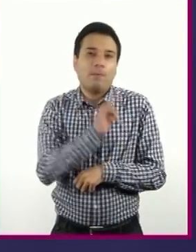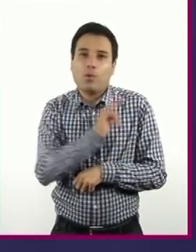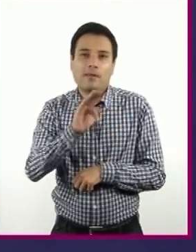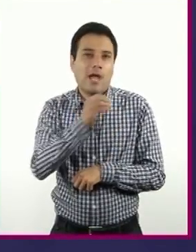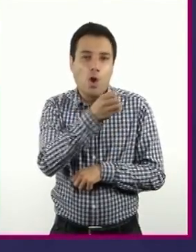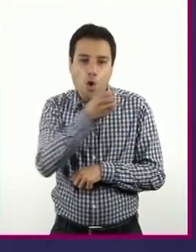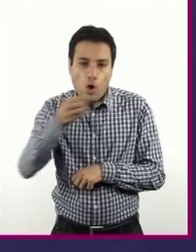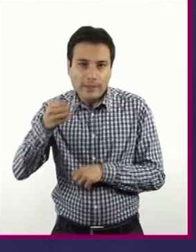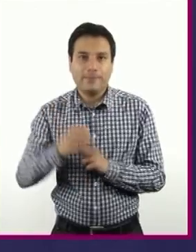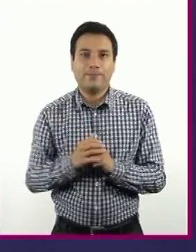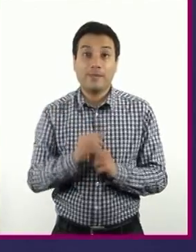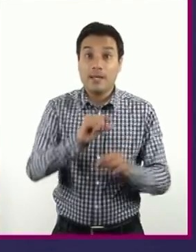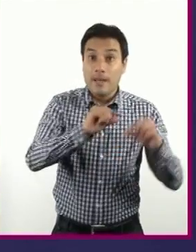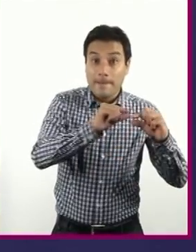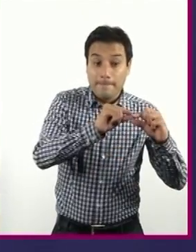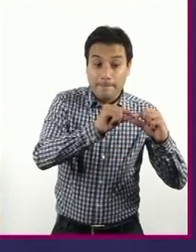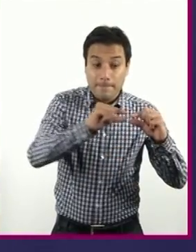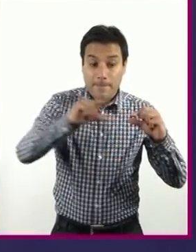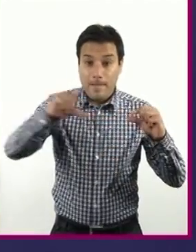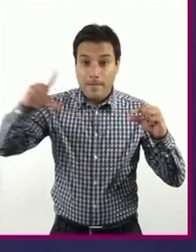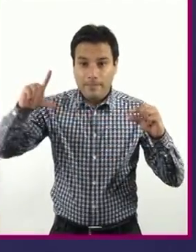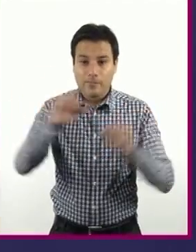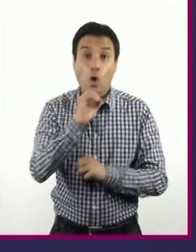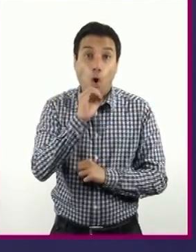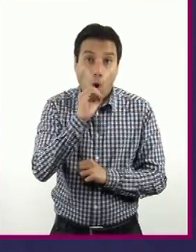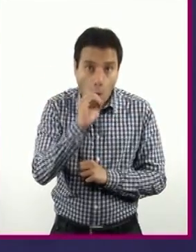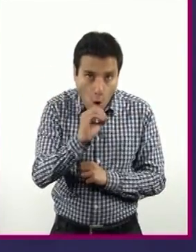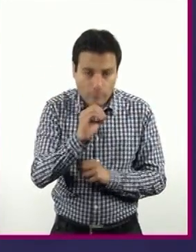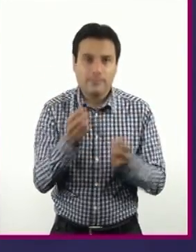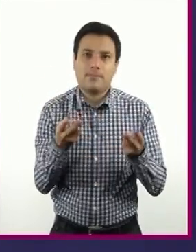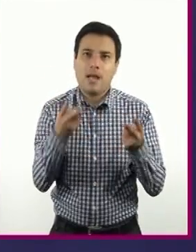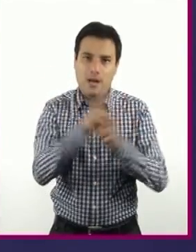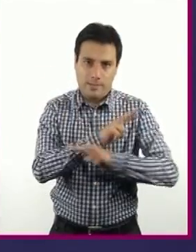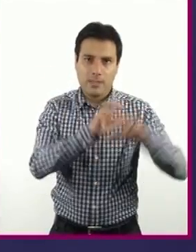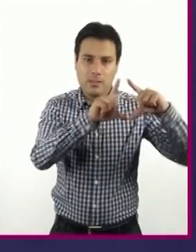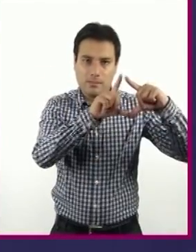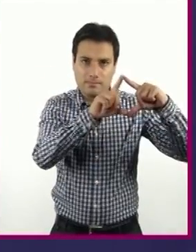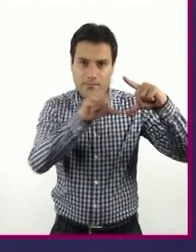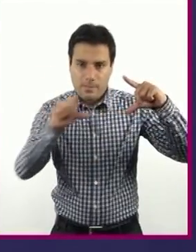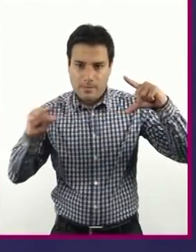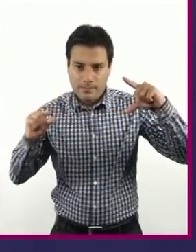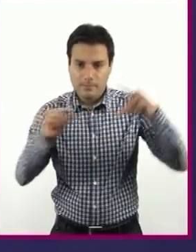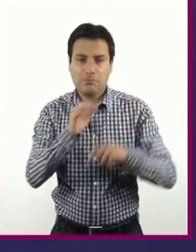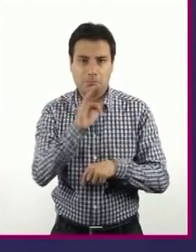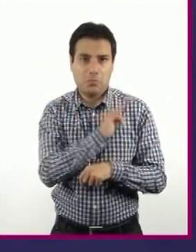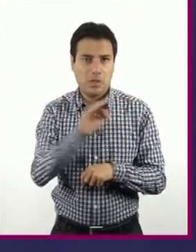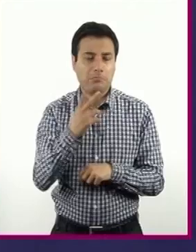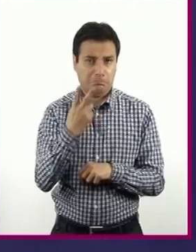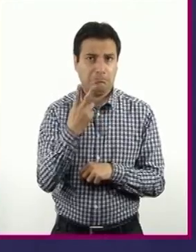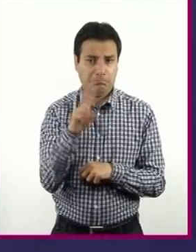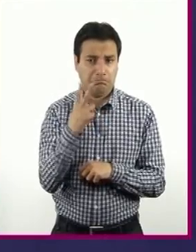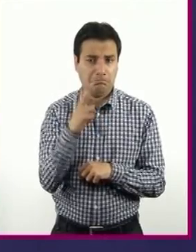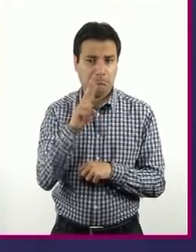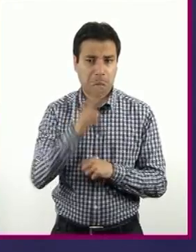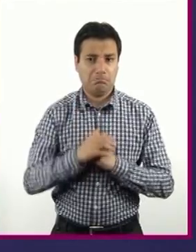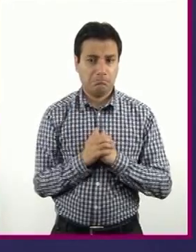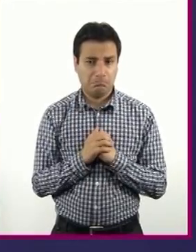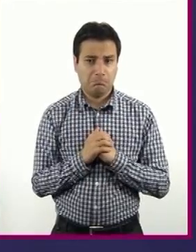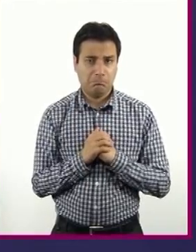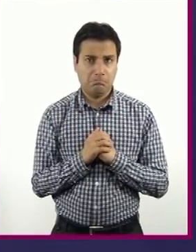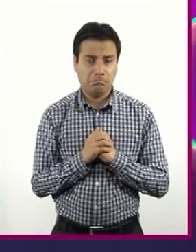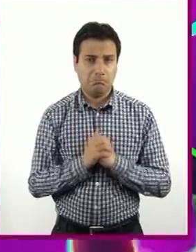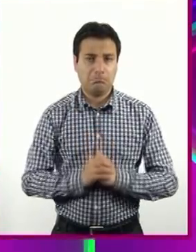modo ascendente o descendente, es decir, su orden puede estar de manera creciente